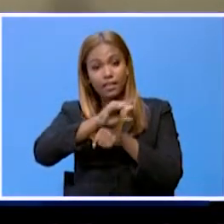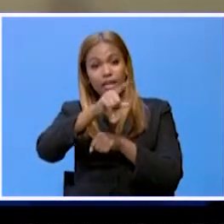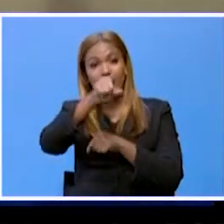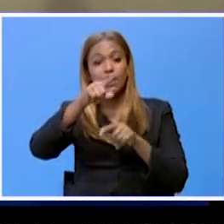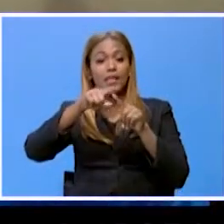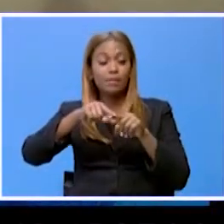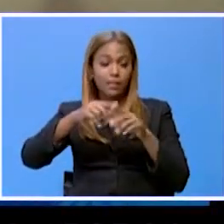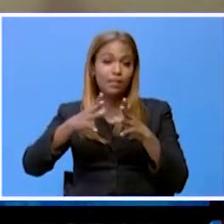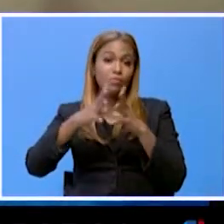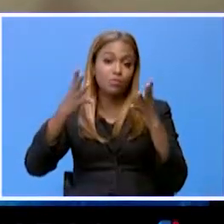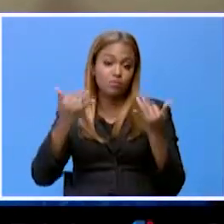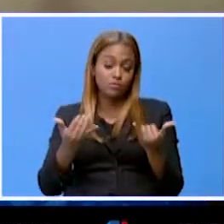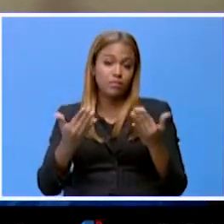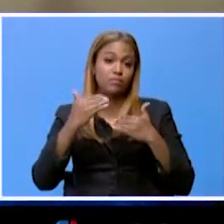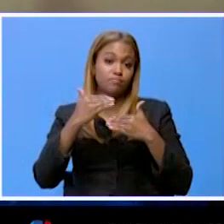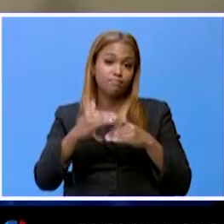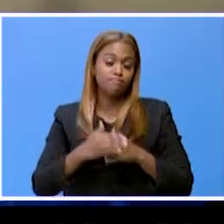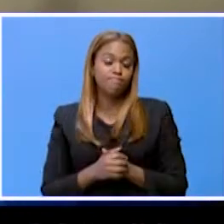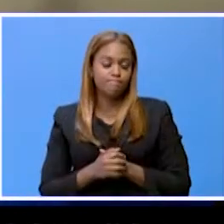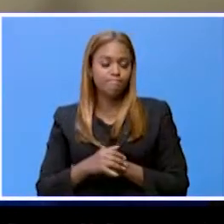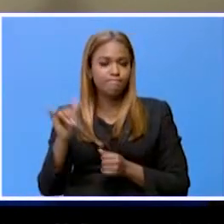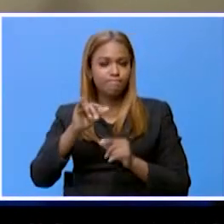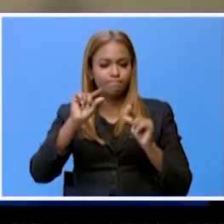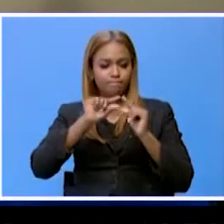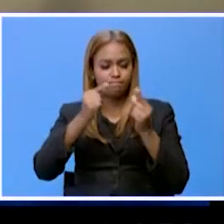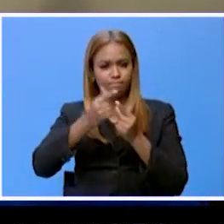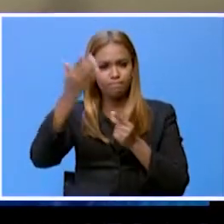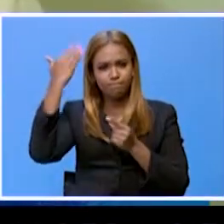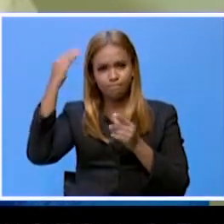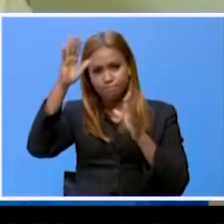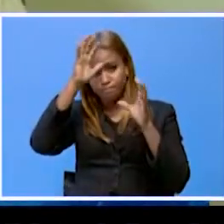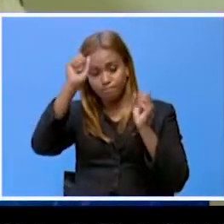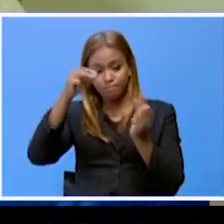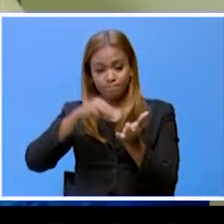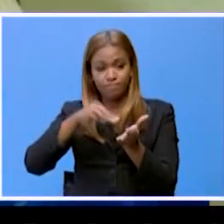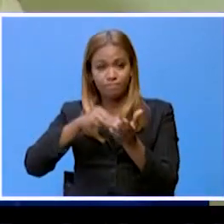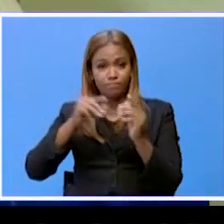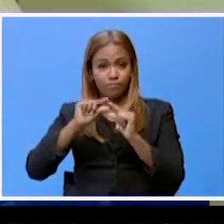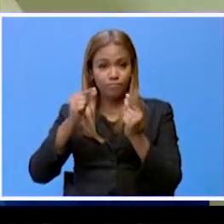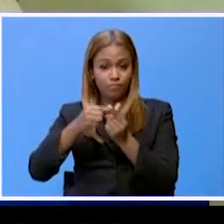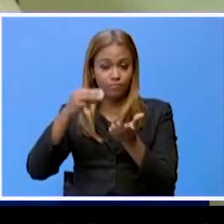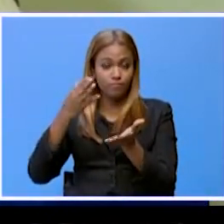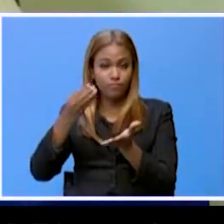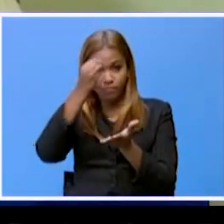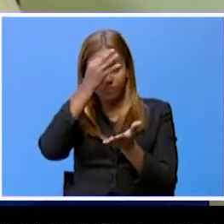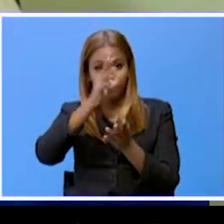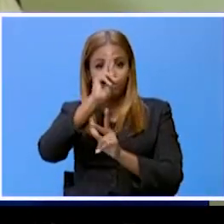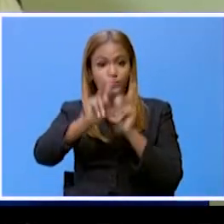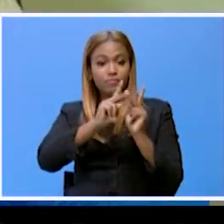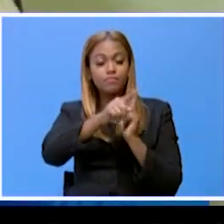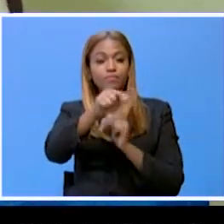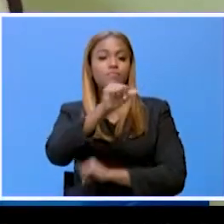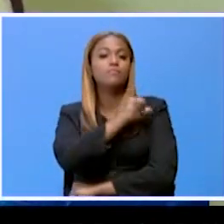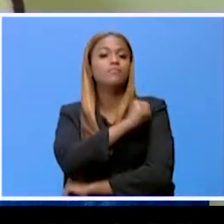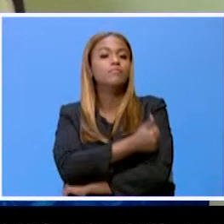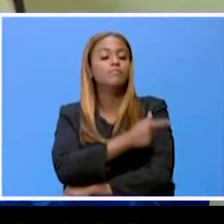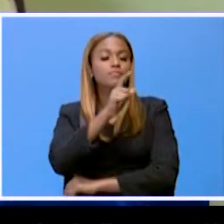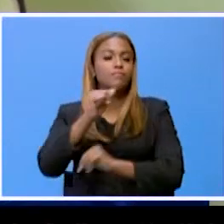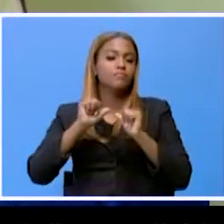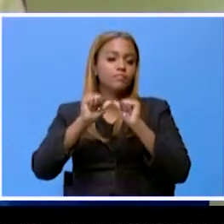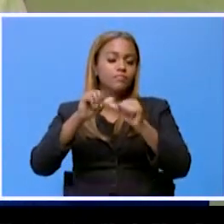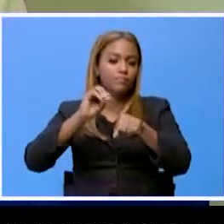detenga. Zenén Cava, expresidente del Colegio Médico Dominicano, instó a las autoridades a